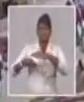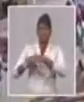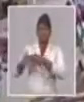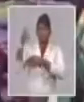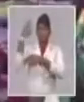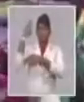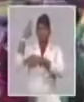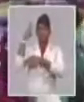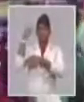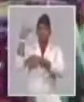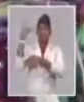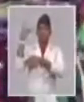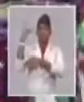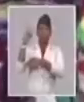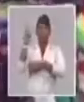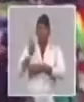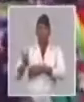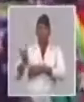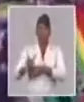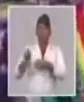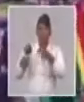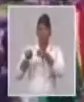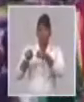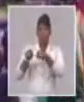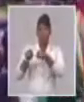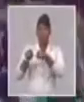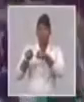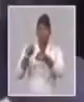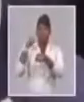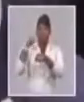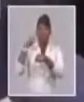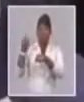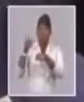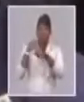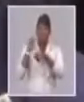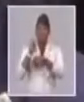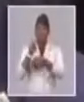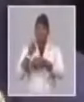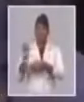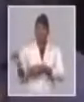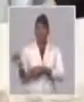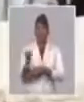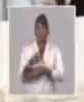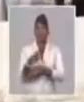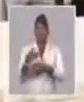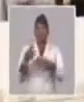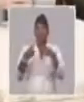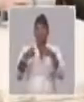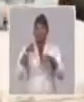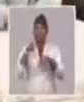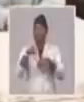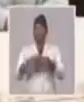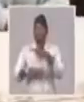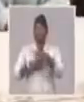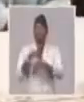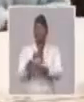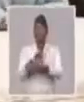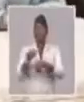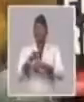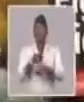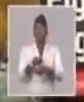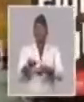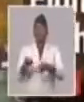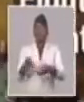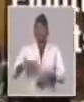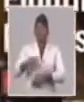México, Bolivia y Venezuela. Este entramado de perfiles falsos llenos de mensajes engañosos, fake news, destinados a manipular a